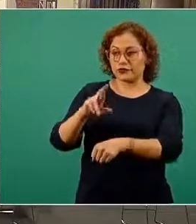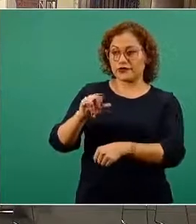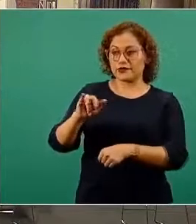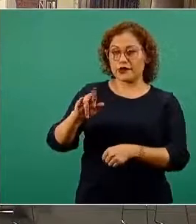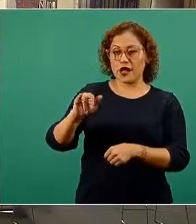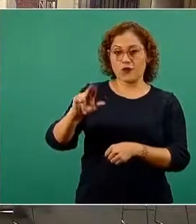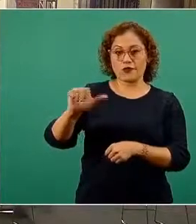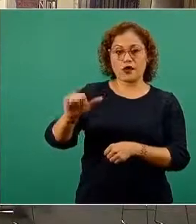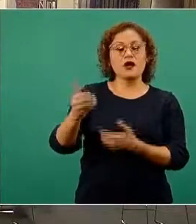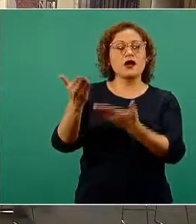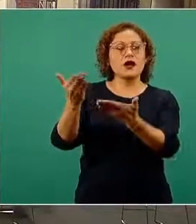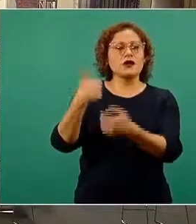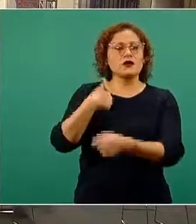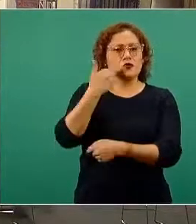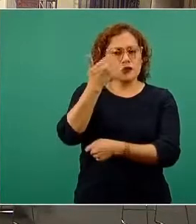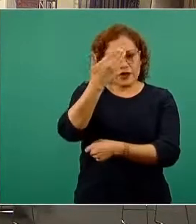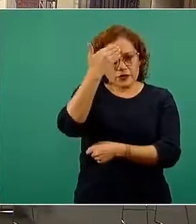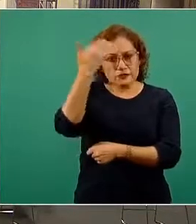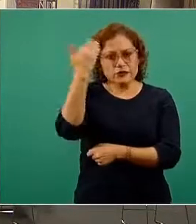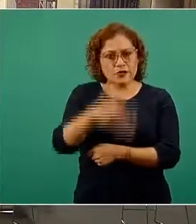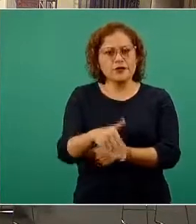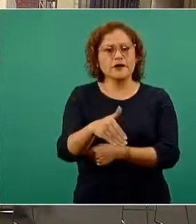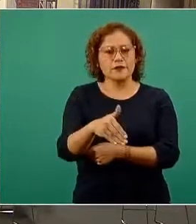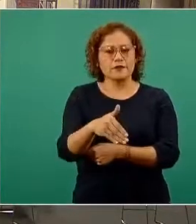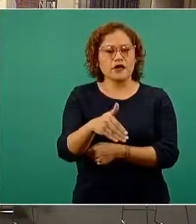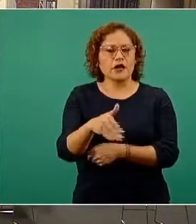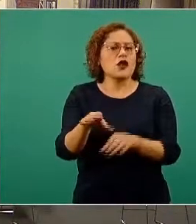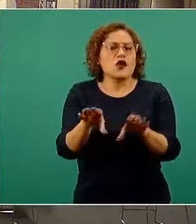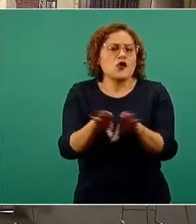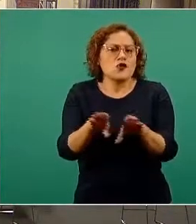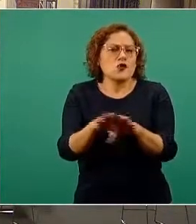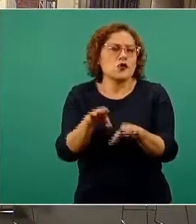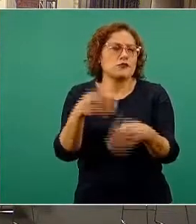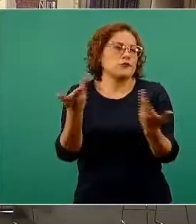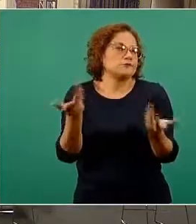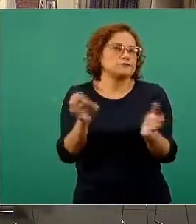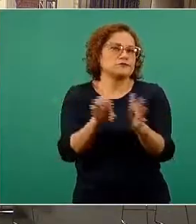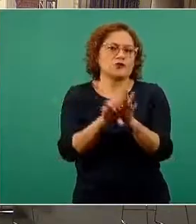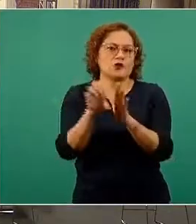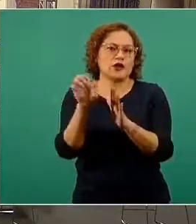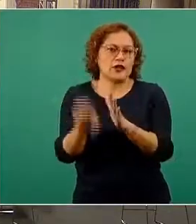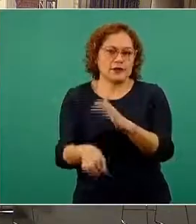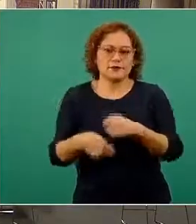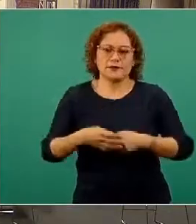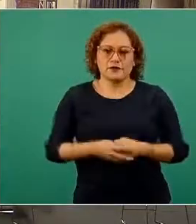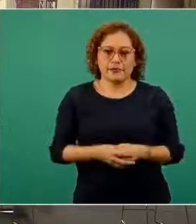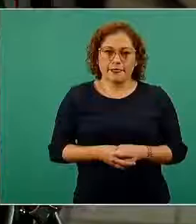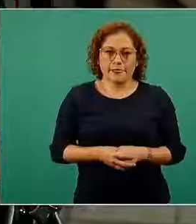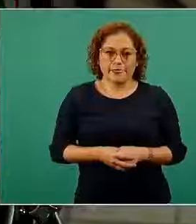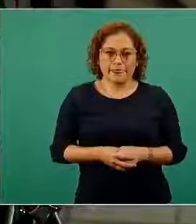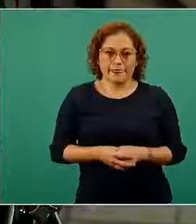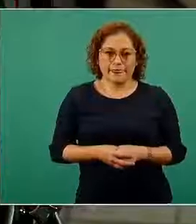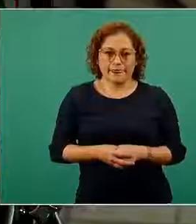cómo va a funcionar en el momento en el que, supongamos, en Palma